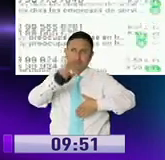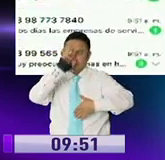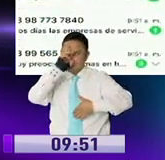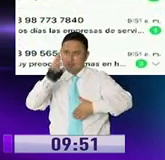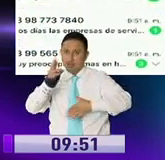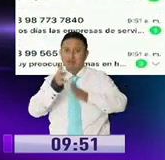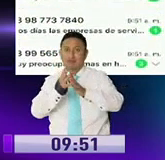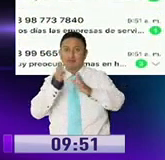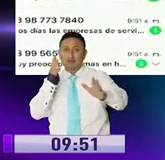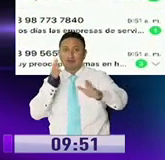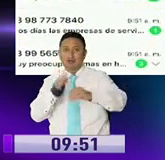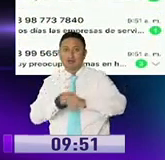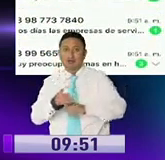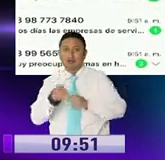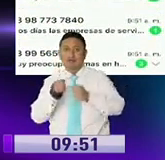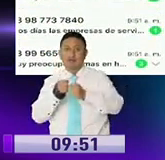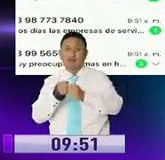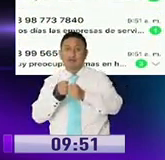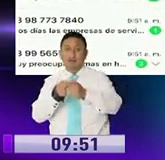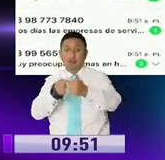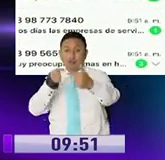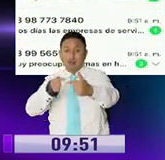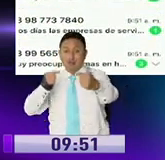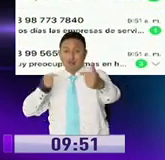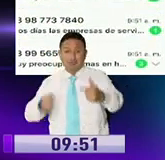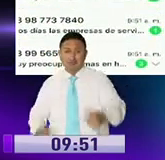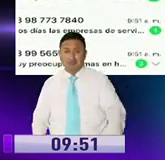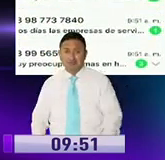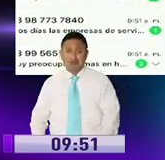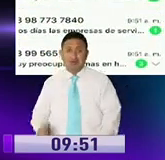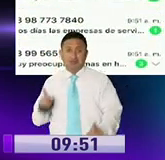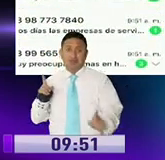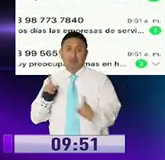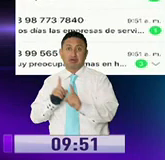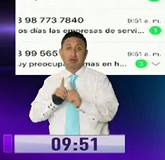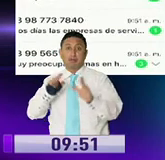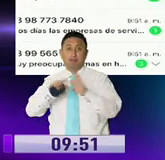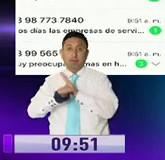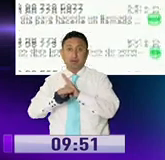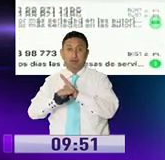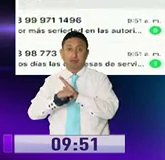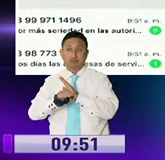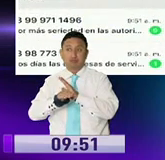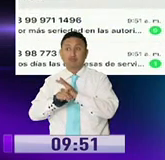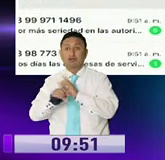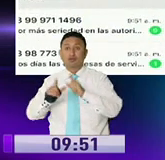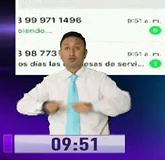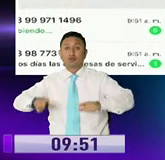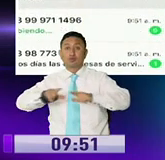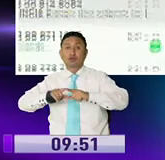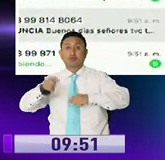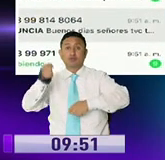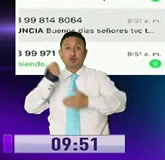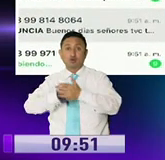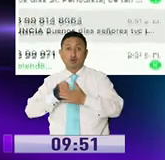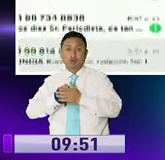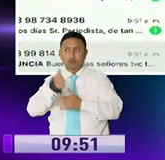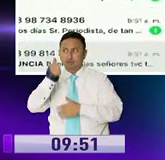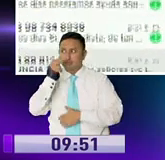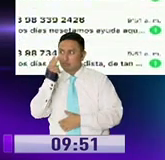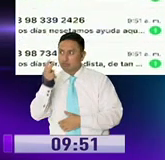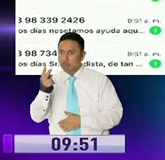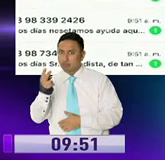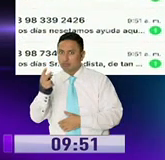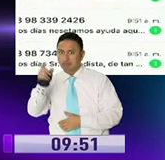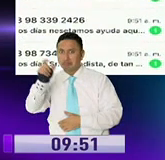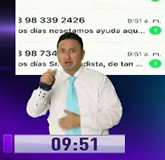las filas, el metro de distancia, los 2 metros de distancia, en los bancos, en los lugares de abastecimiento. Yo ayer vi cualquier